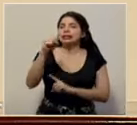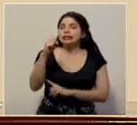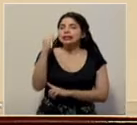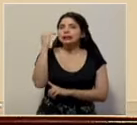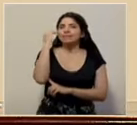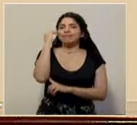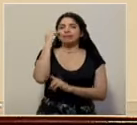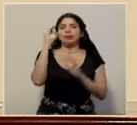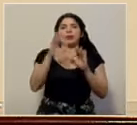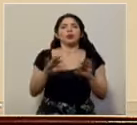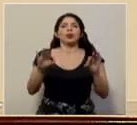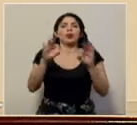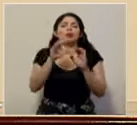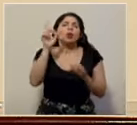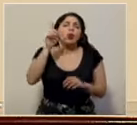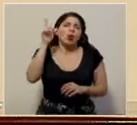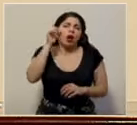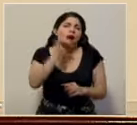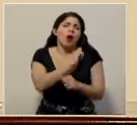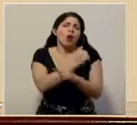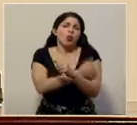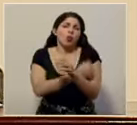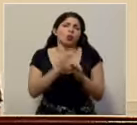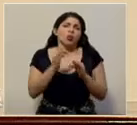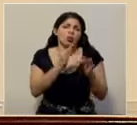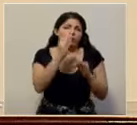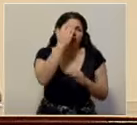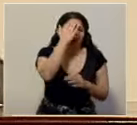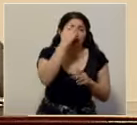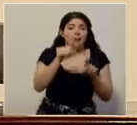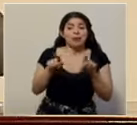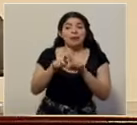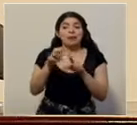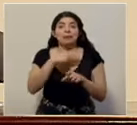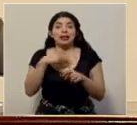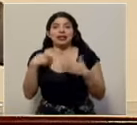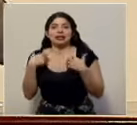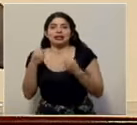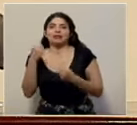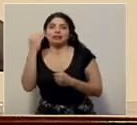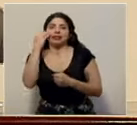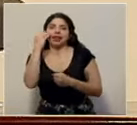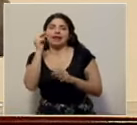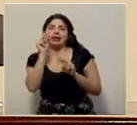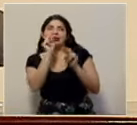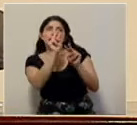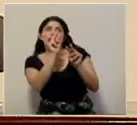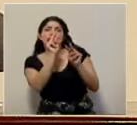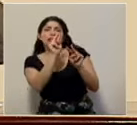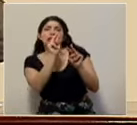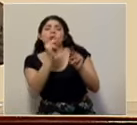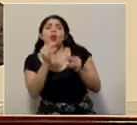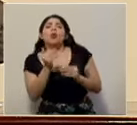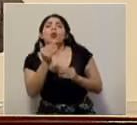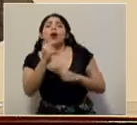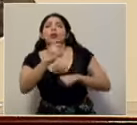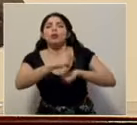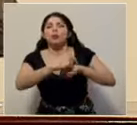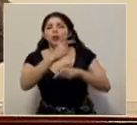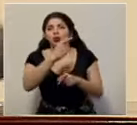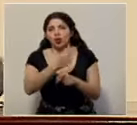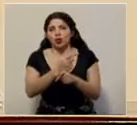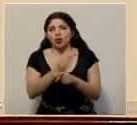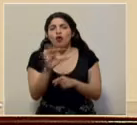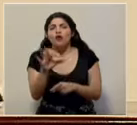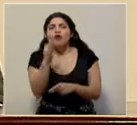importante, por supuesto de las autoridades de turismo, pero también del Ministerio de Salud, de un análisis constante de cuál es el momento adecuado y